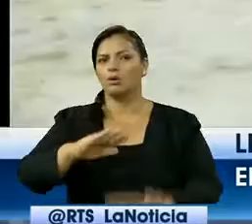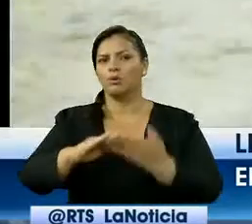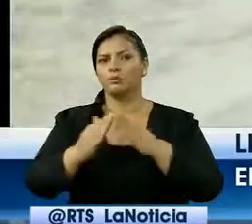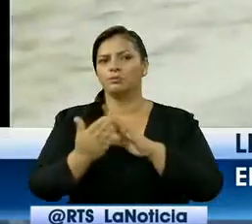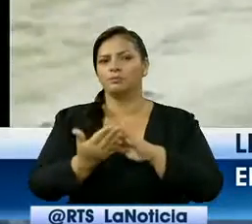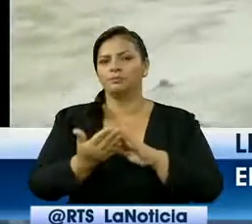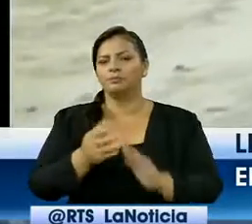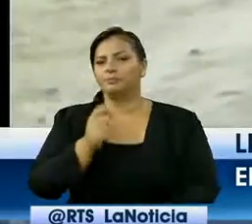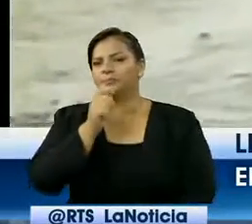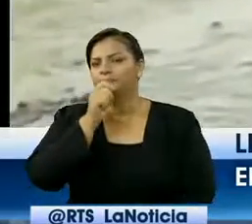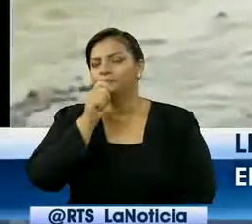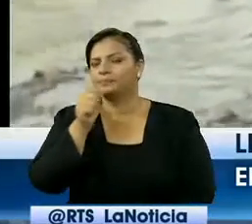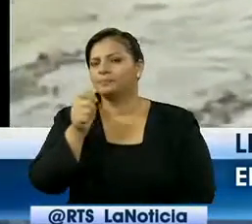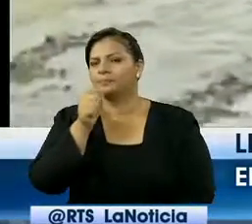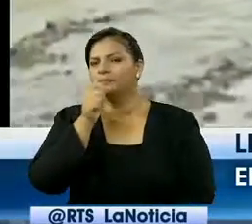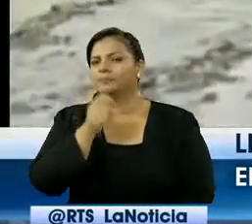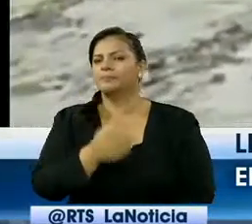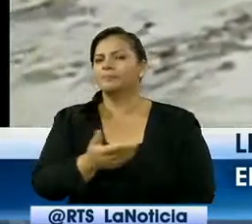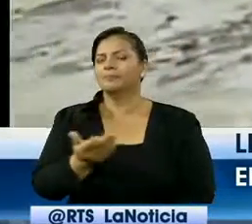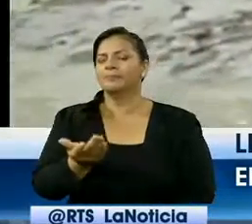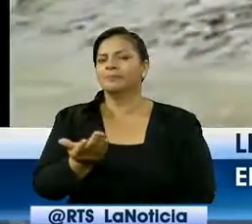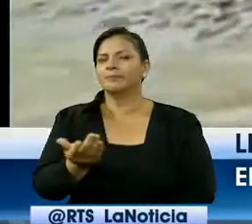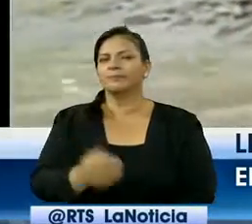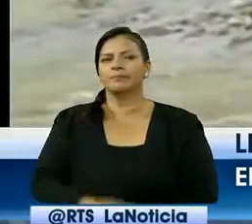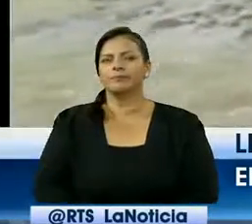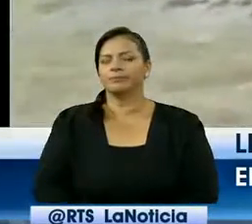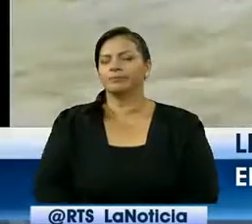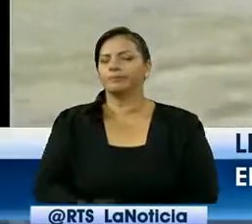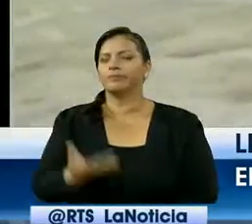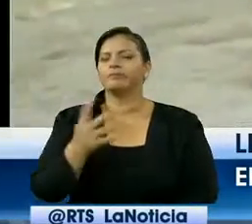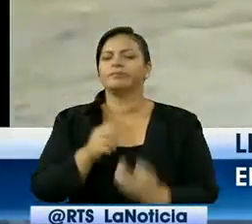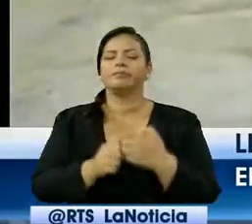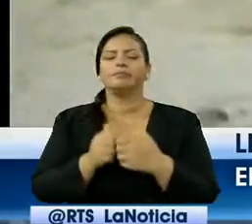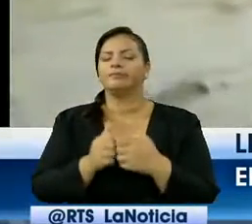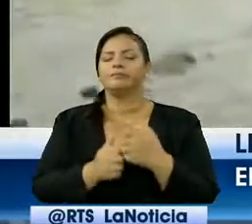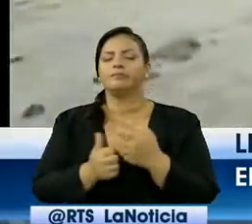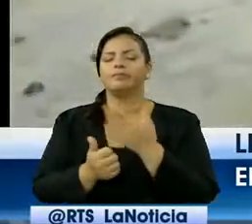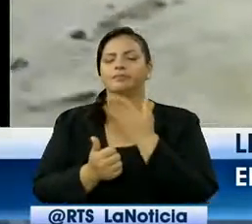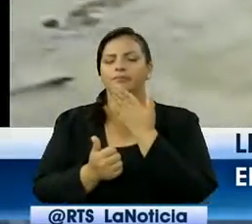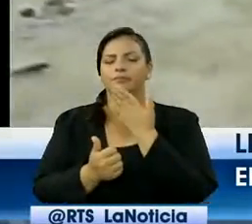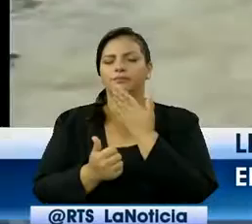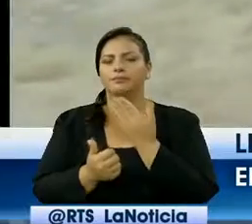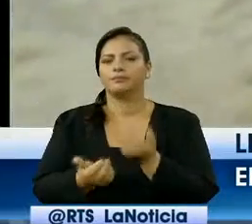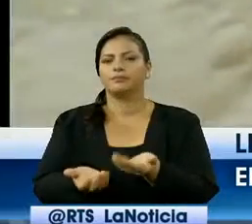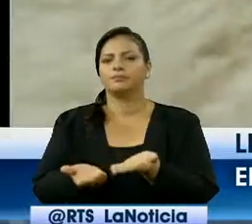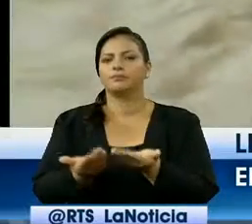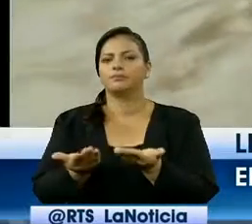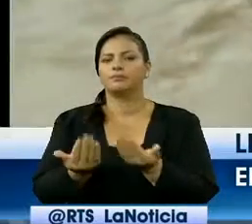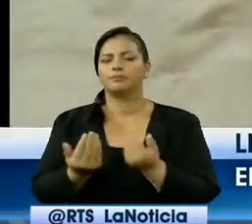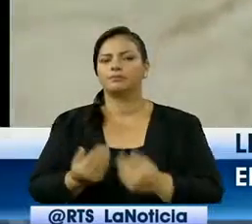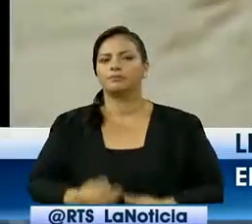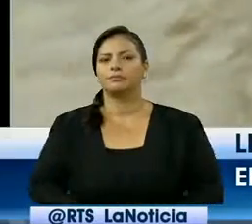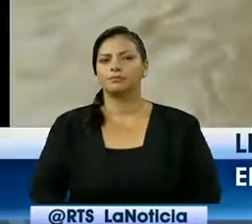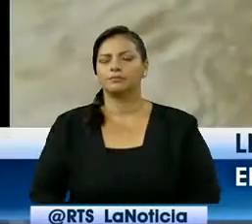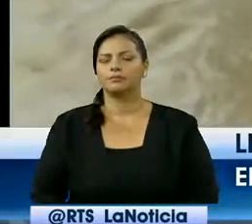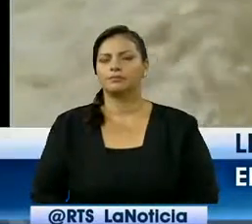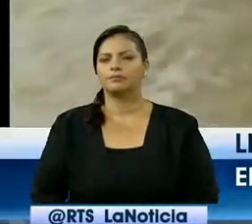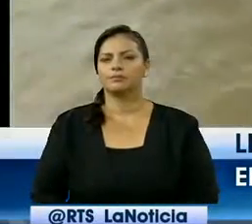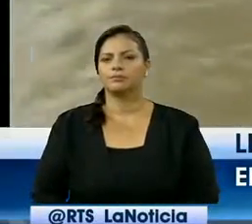ciudadanía, tratando de conocer de cerca cuál es la situación por la cual ellos están atravesando, conocer de cerca